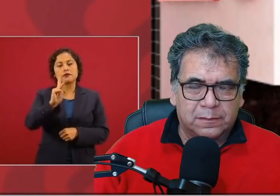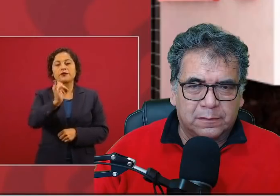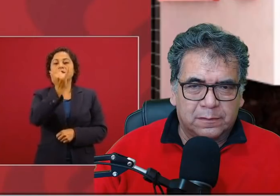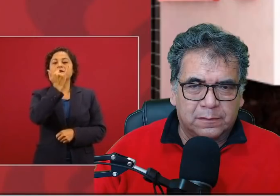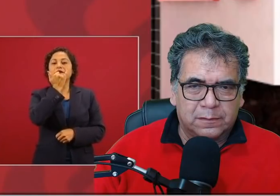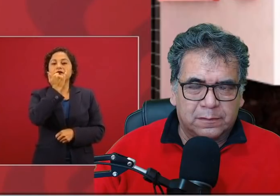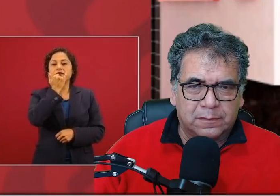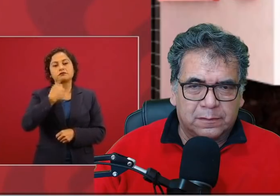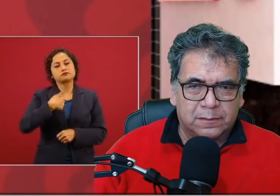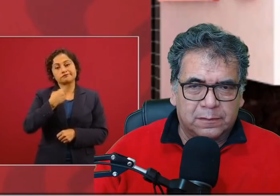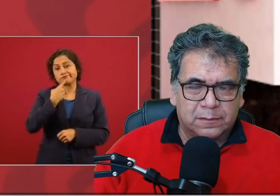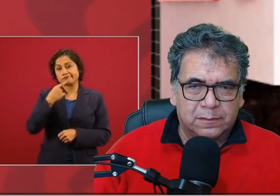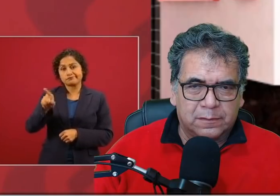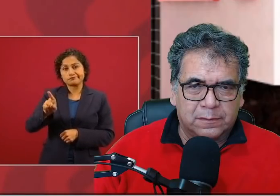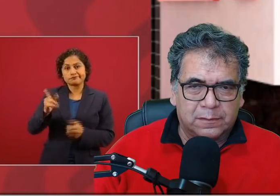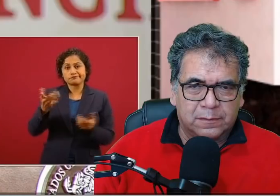a la instancia